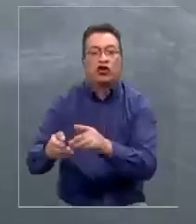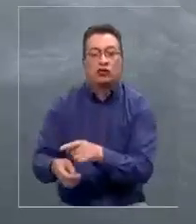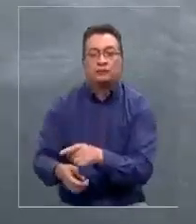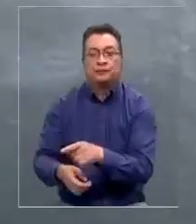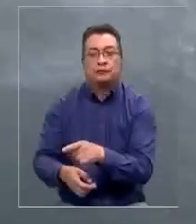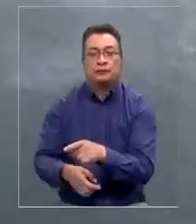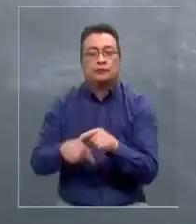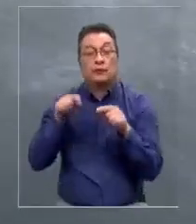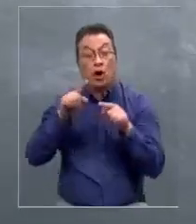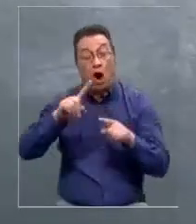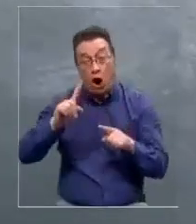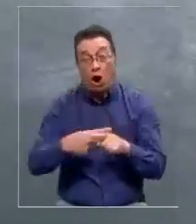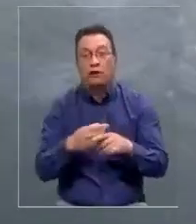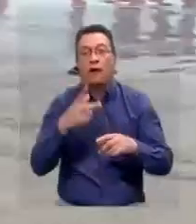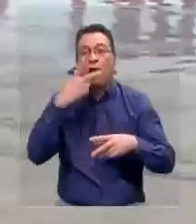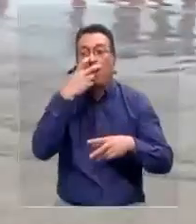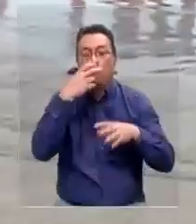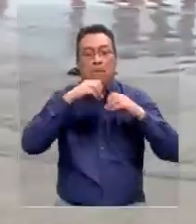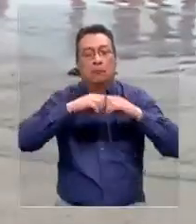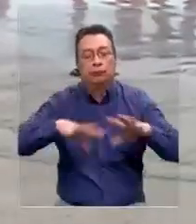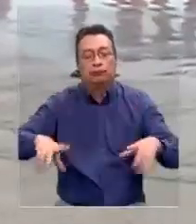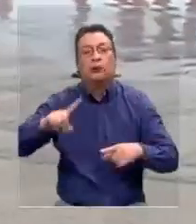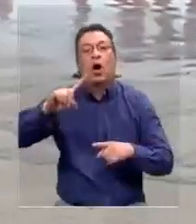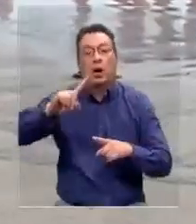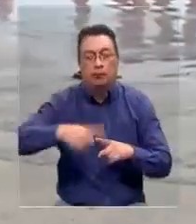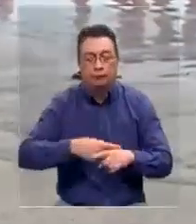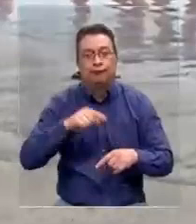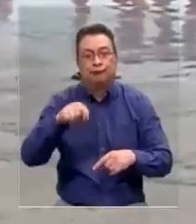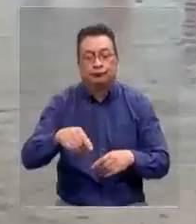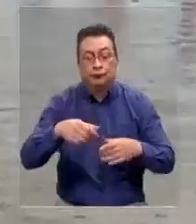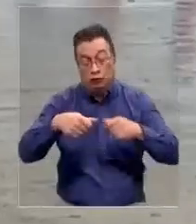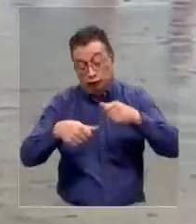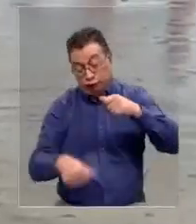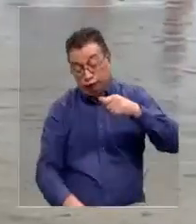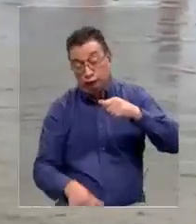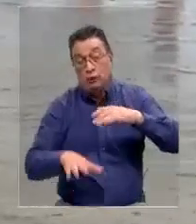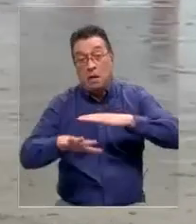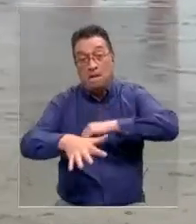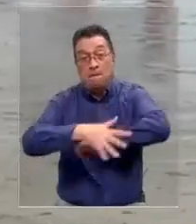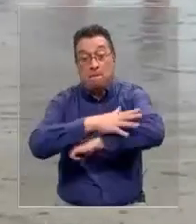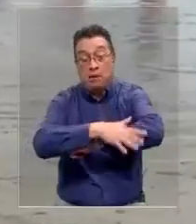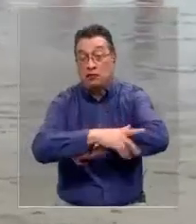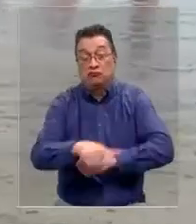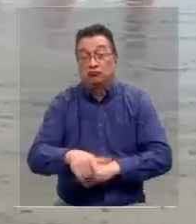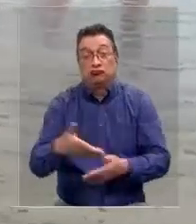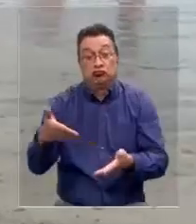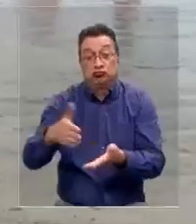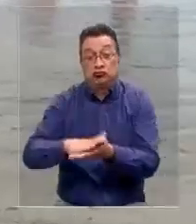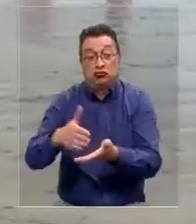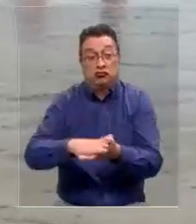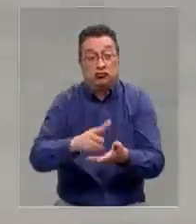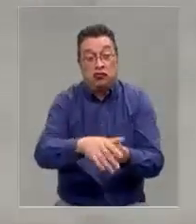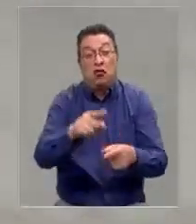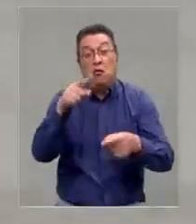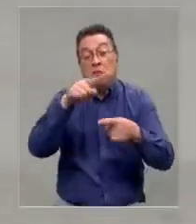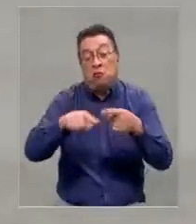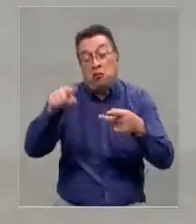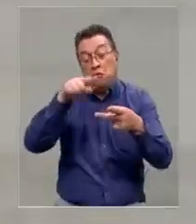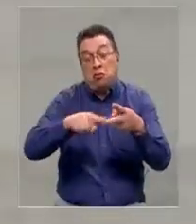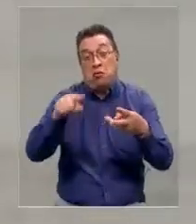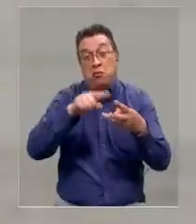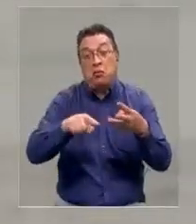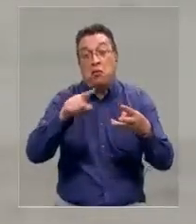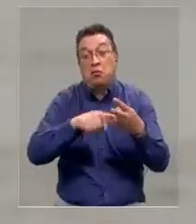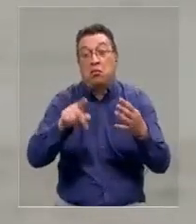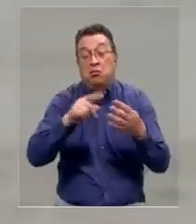Otro derrame de petróleo, uno más, en una bahía cuyo fondo marino se encuentra casi inerte debido a los constantes